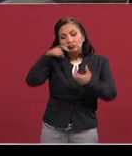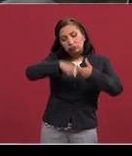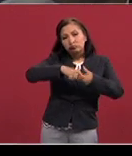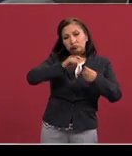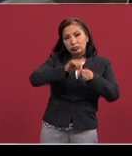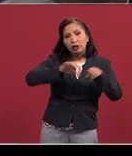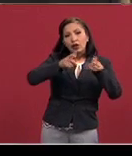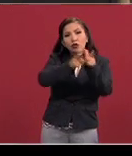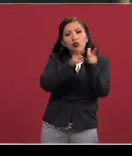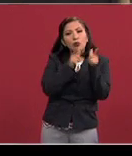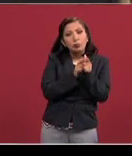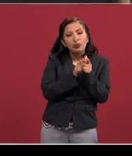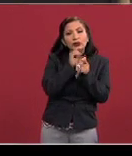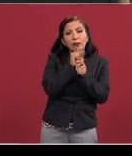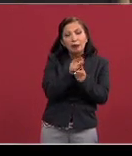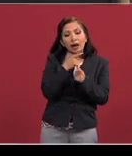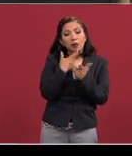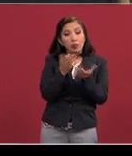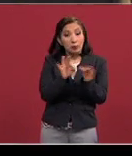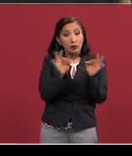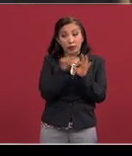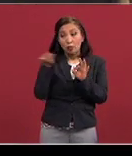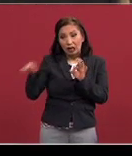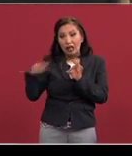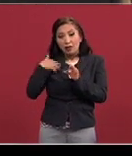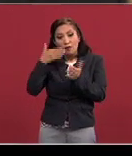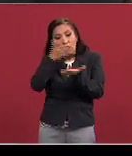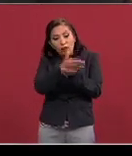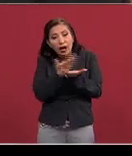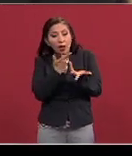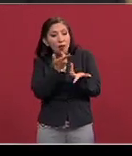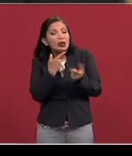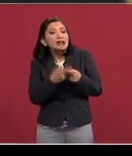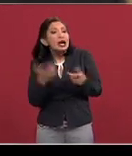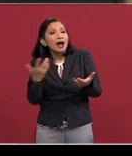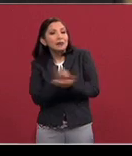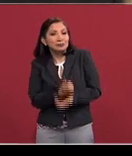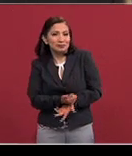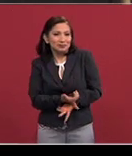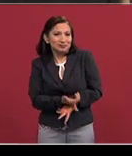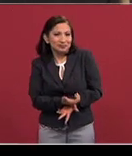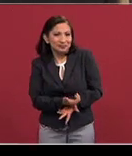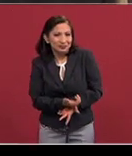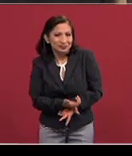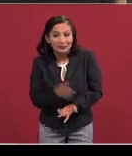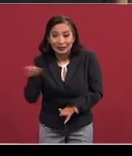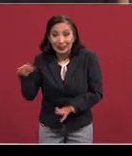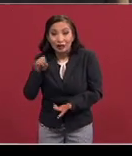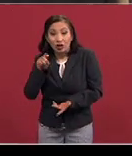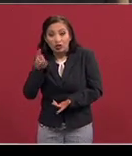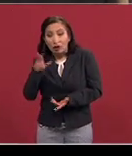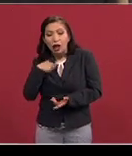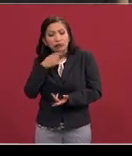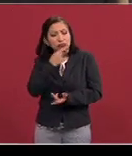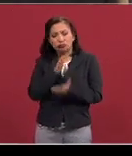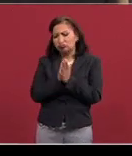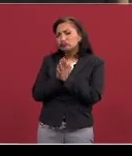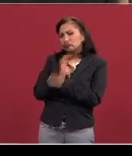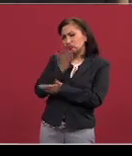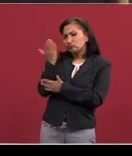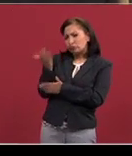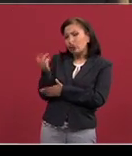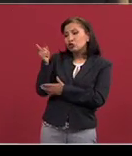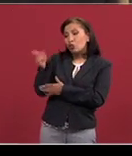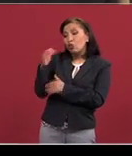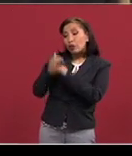fundamental de la revolución y sobre todo es importante porque le tocó estar del lado de los que ganaron. Y después a él le encargan